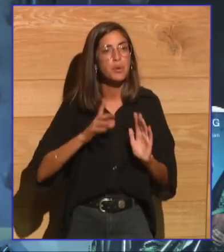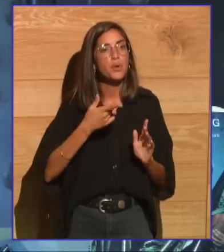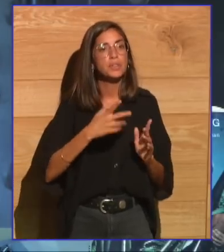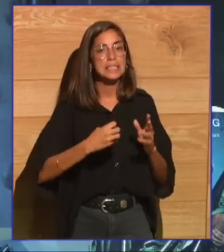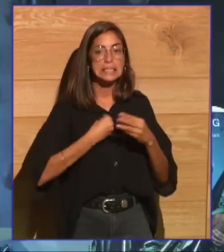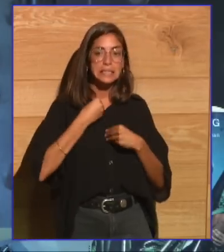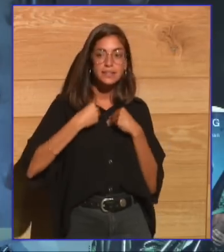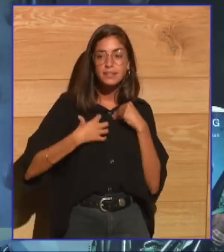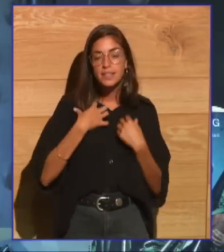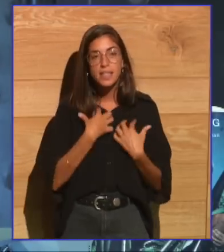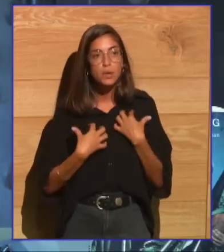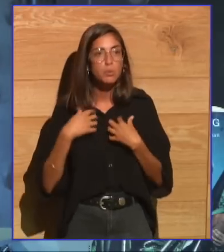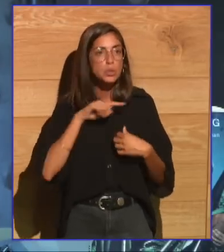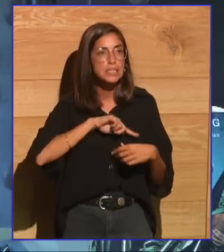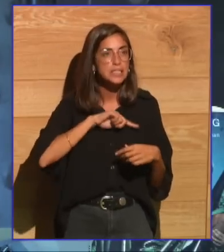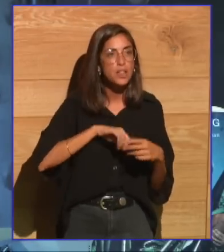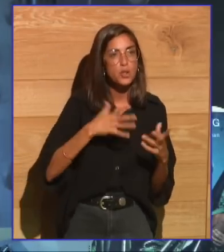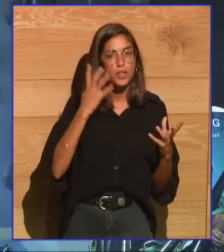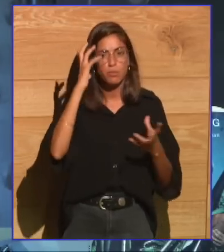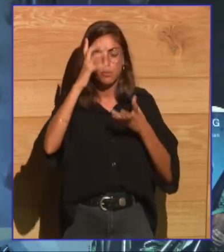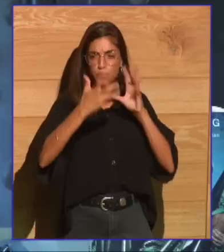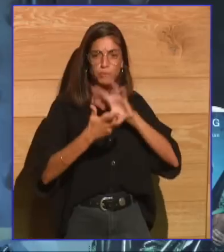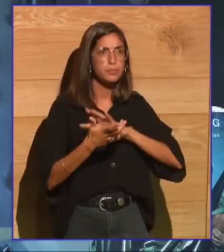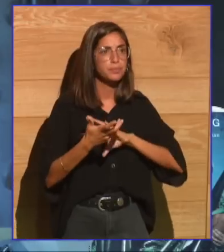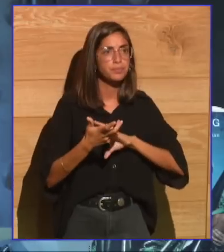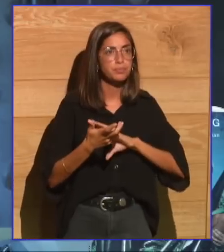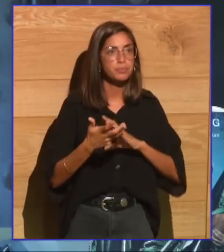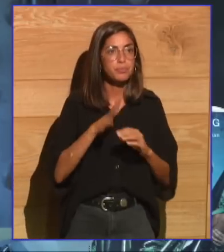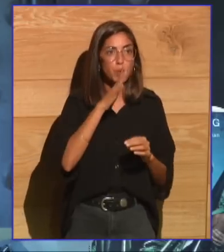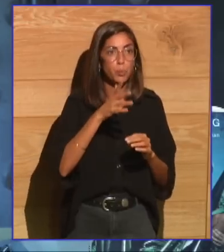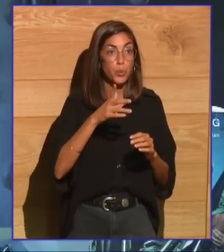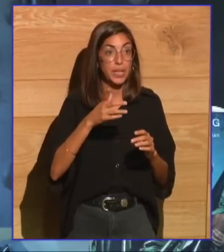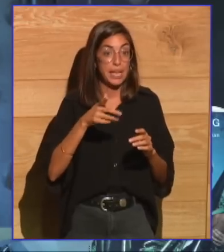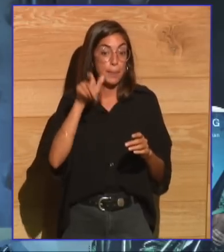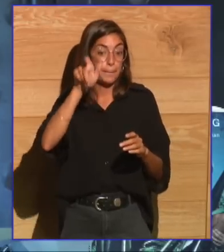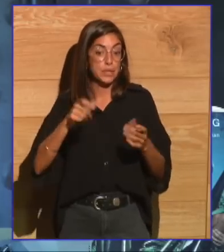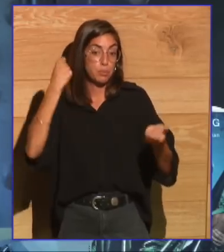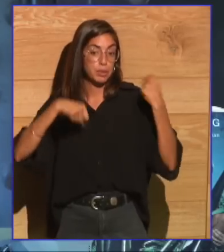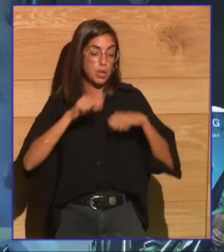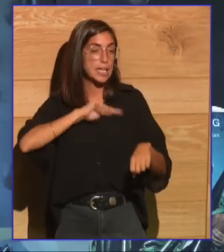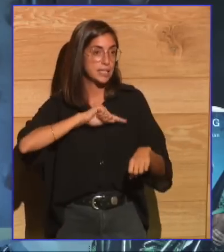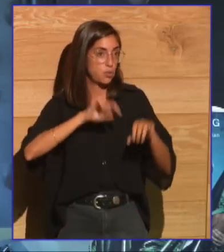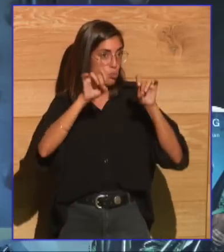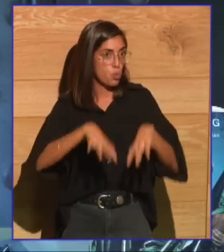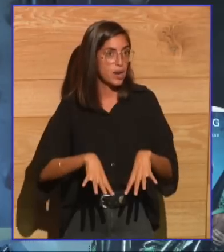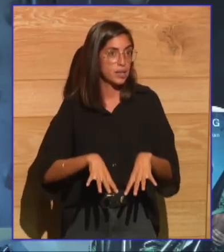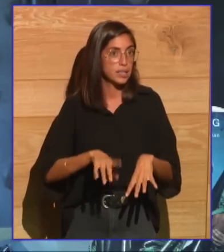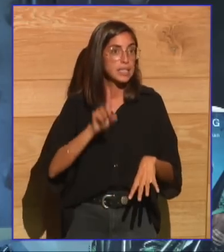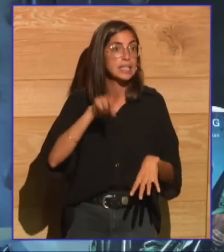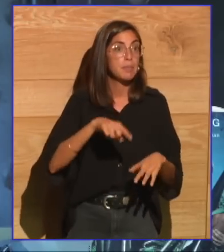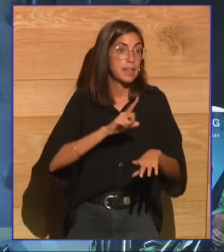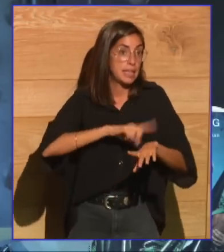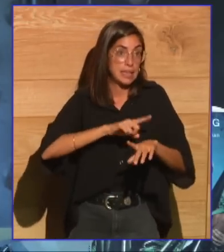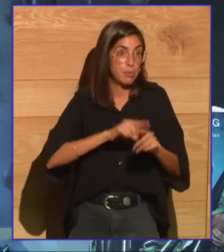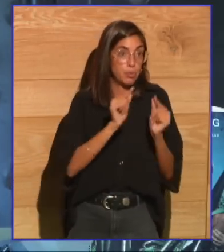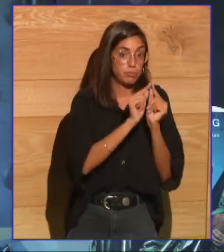sensación de distorsión y de dislocación está sintiendo emocionalmente el propio personaje en otras ocasiones se usa para un salto de tiempo